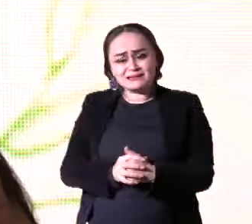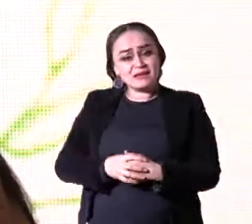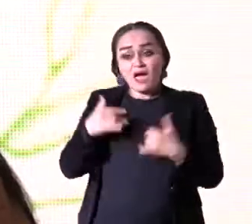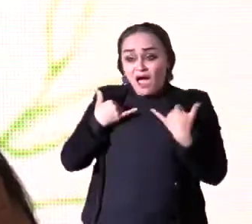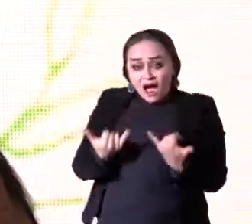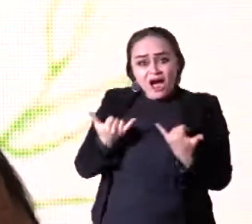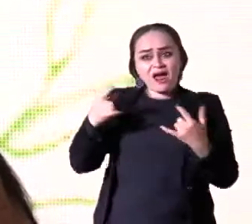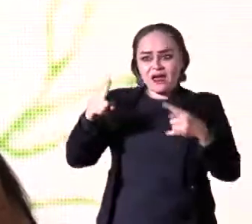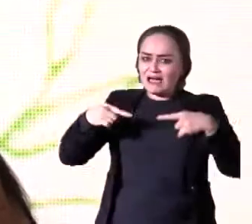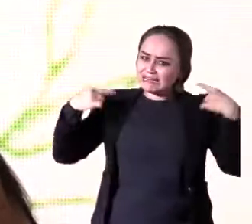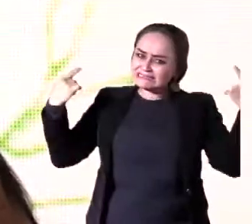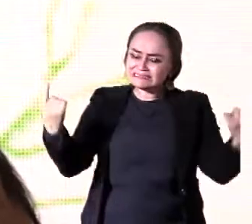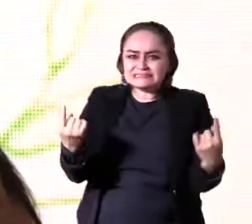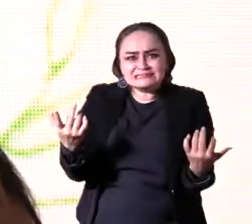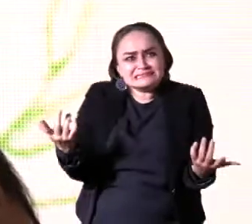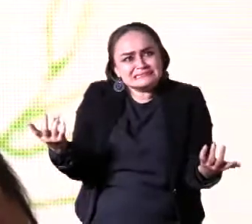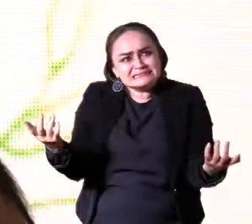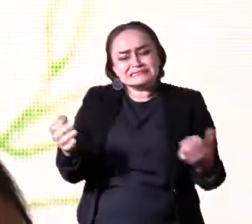llenando